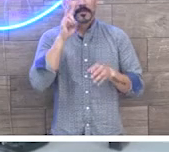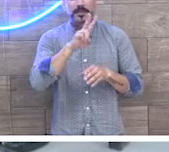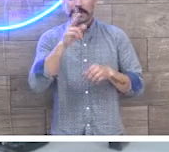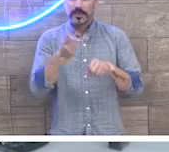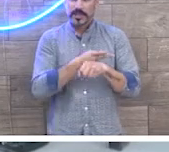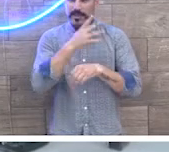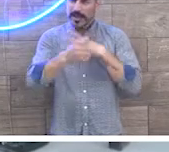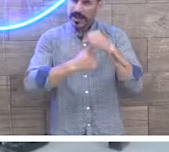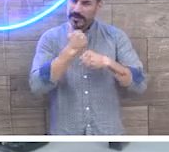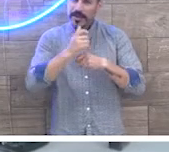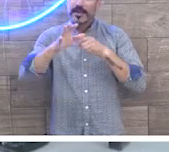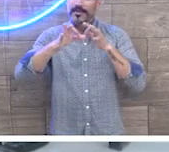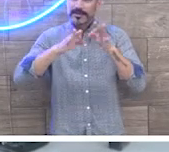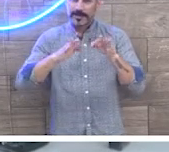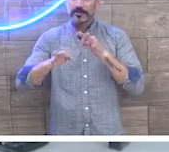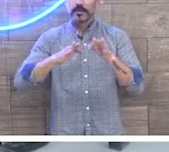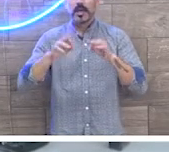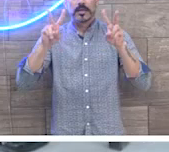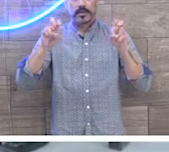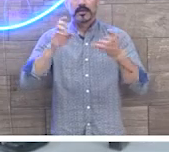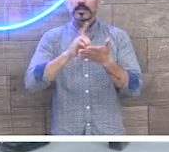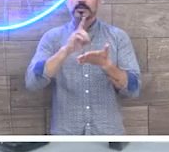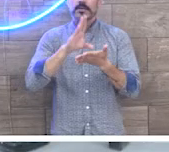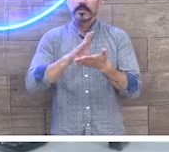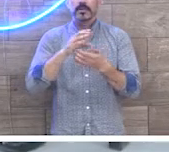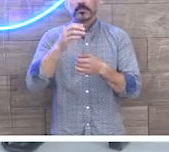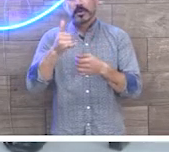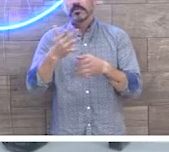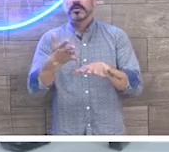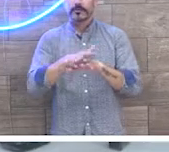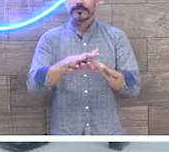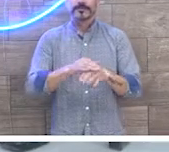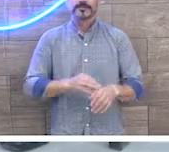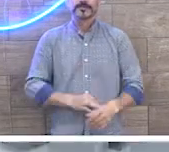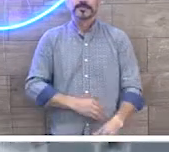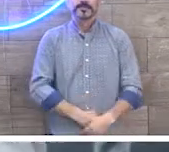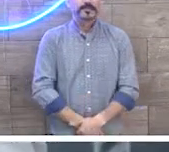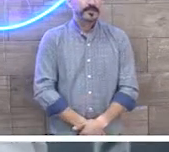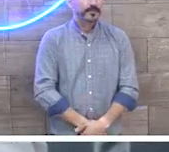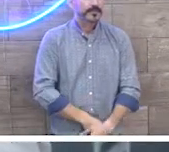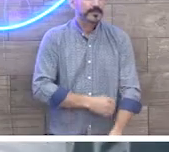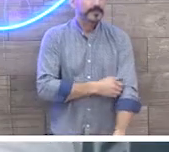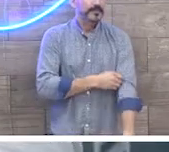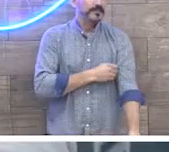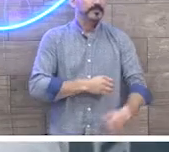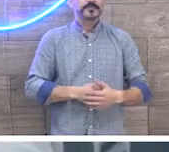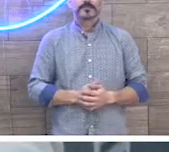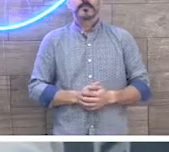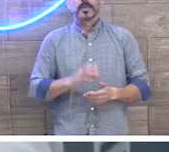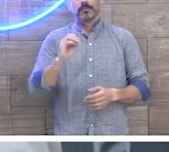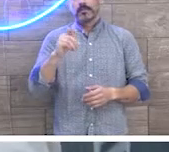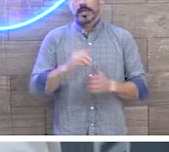años de trabajo el tema de la discapacidad y la inclusión? Bueno, fue un proceso